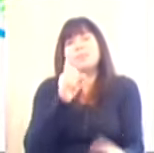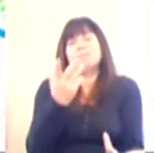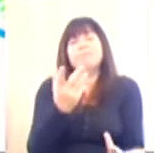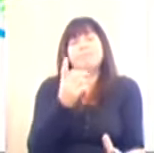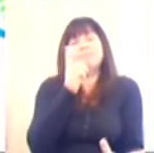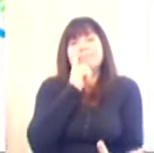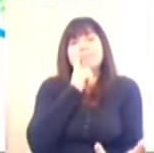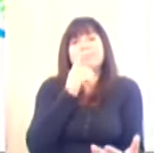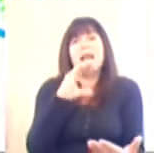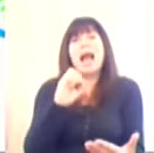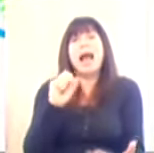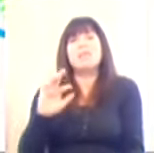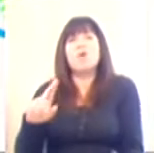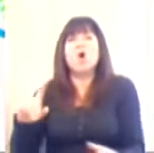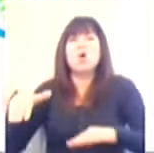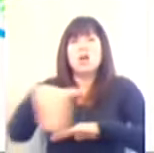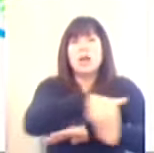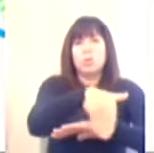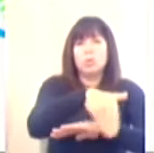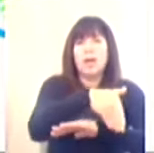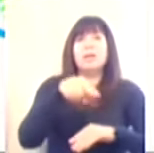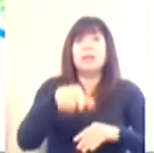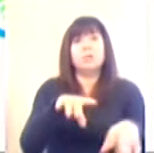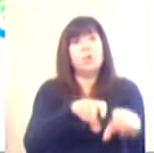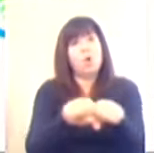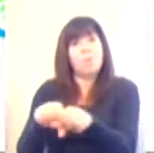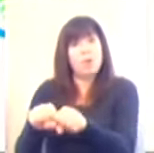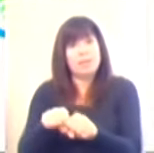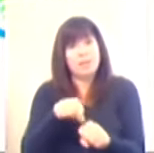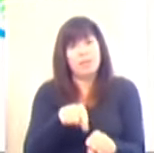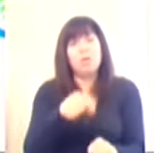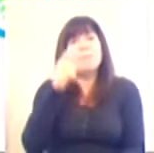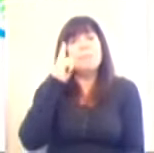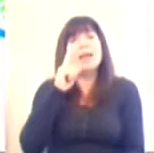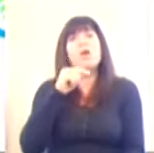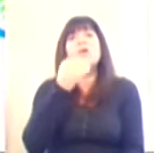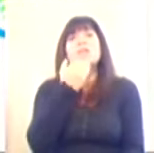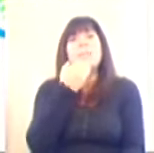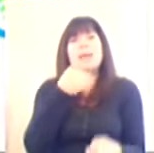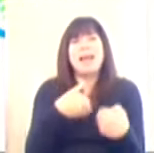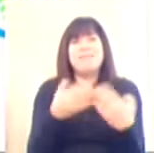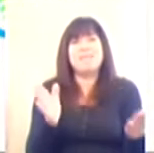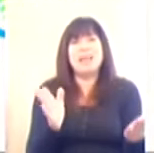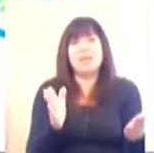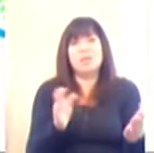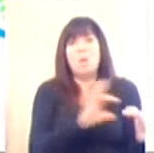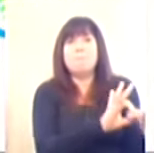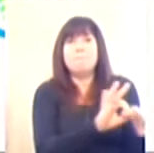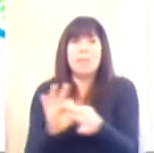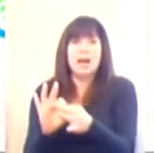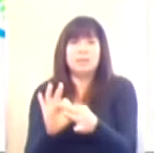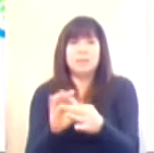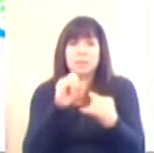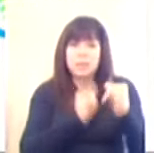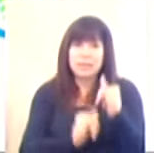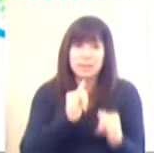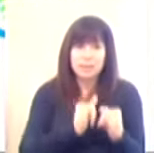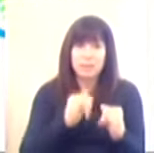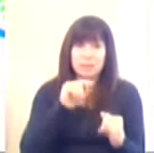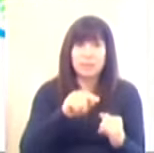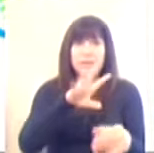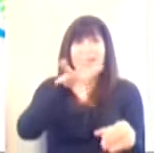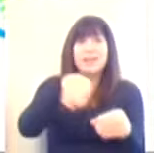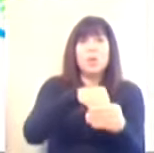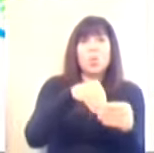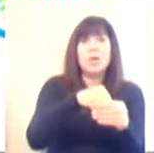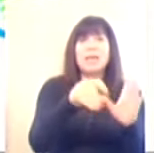Eso en lo comprometido por NDC. Pero también estamos abriéndonos, ¿no es cierto?, en materia legislativa, e incluir en la